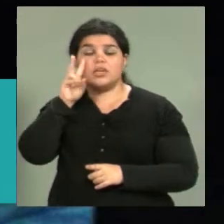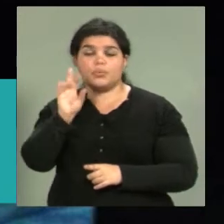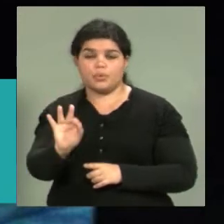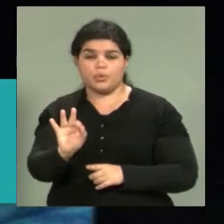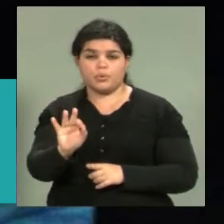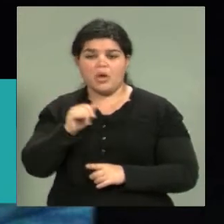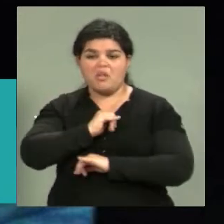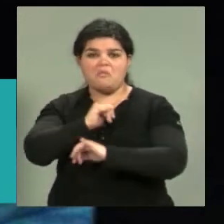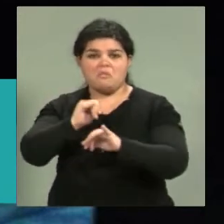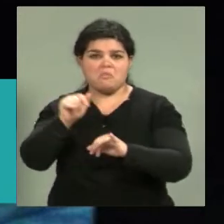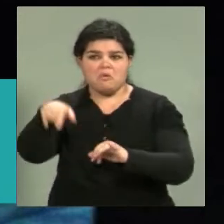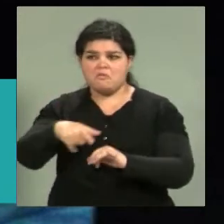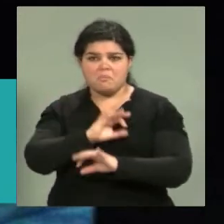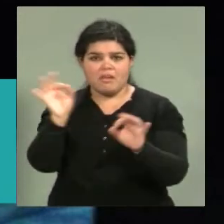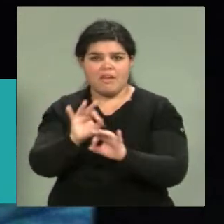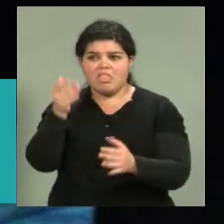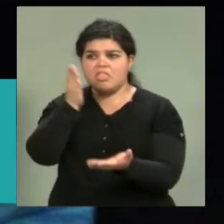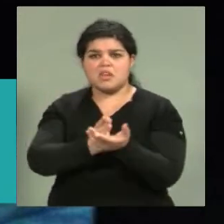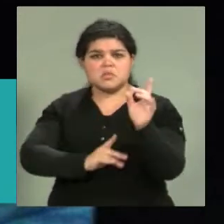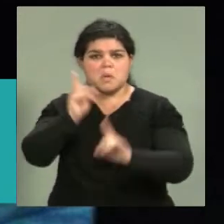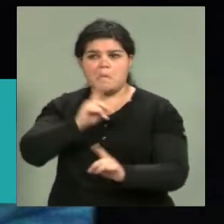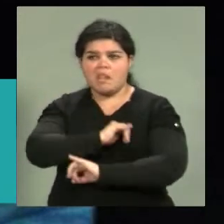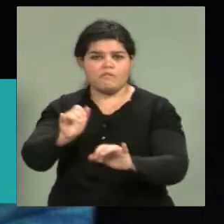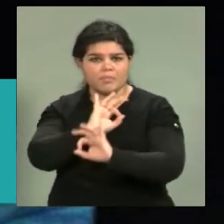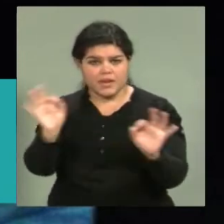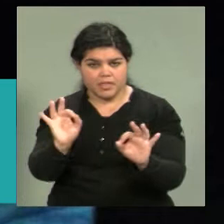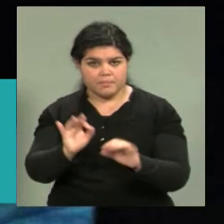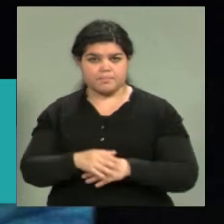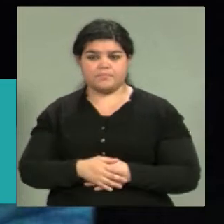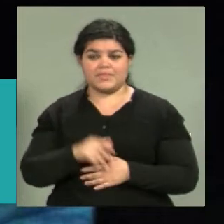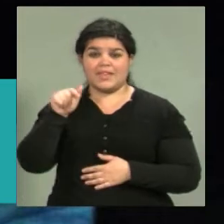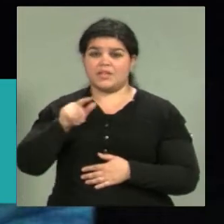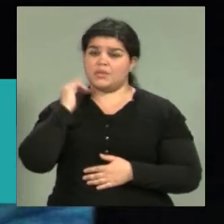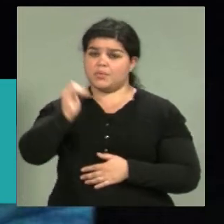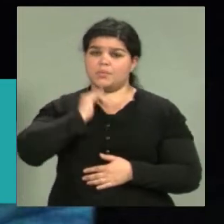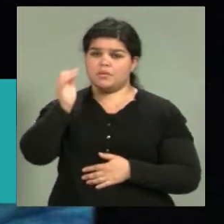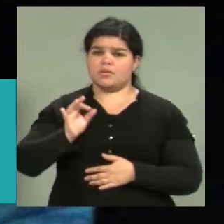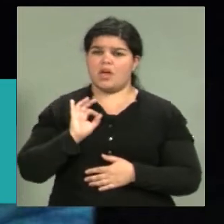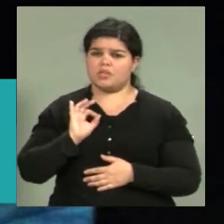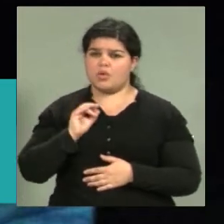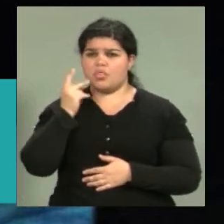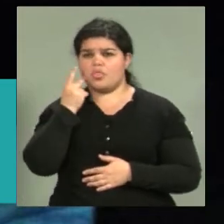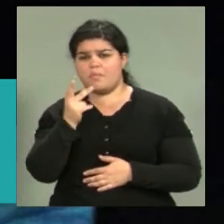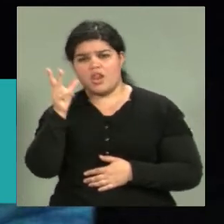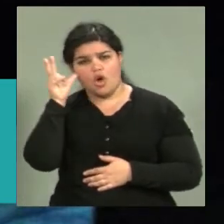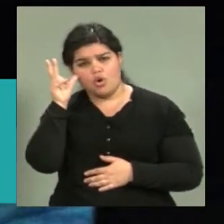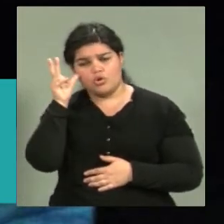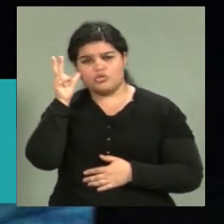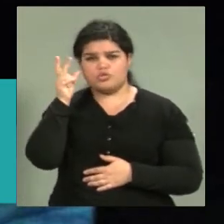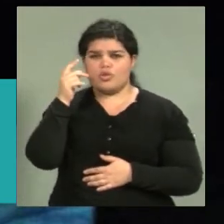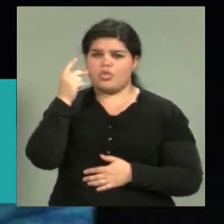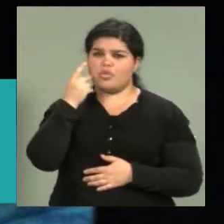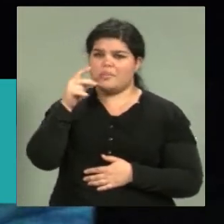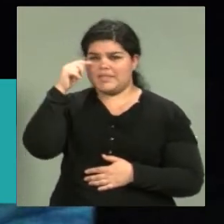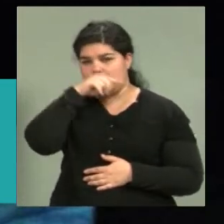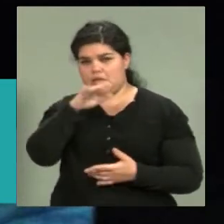gente no sabe cuáles son los derechos. Esta fue la base y el inicio, estoy hablando del año 2008 o 2007,